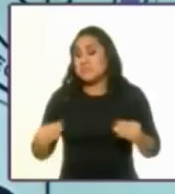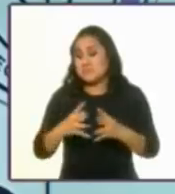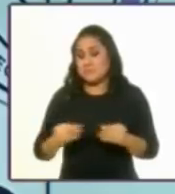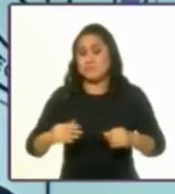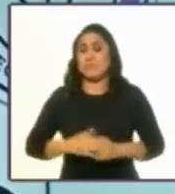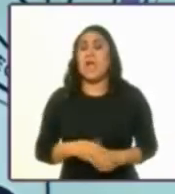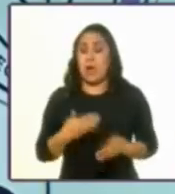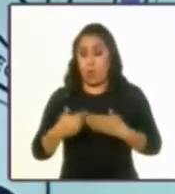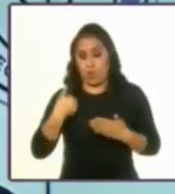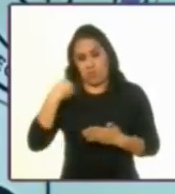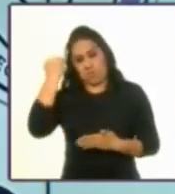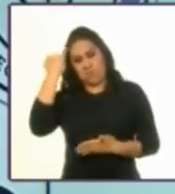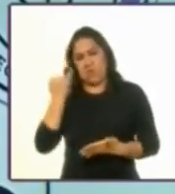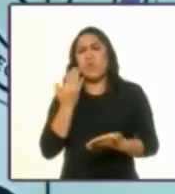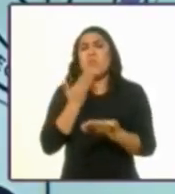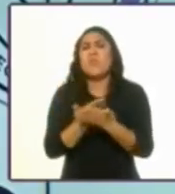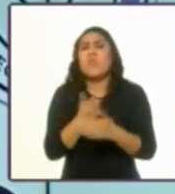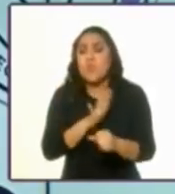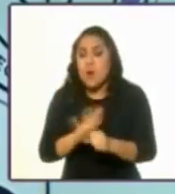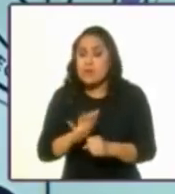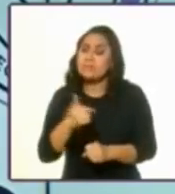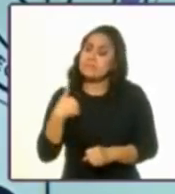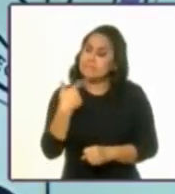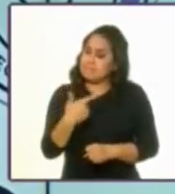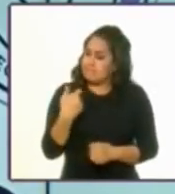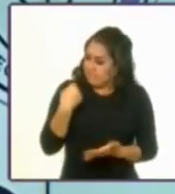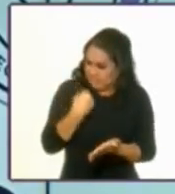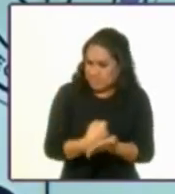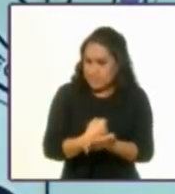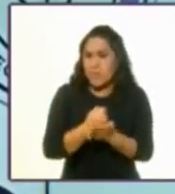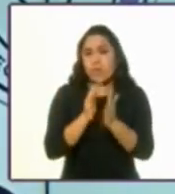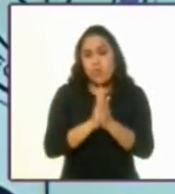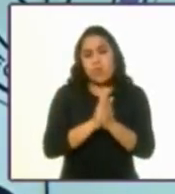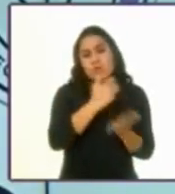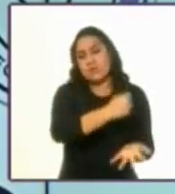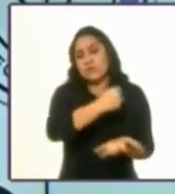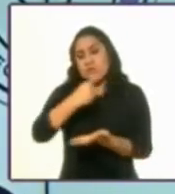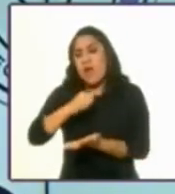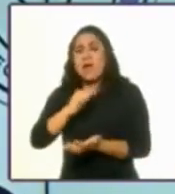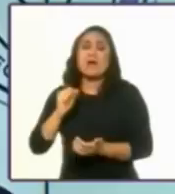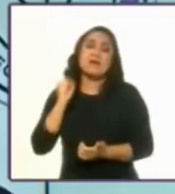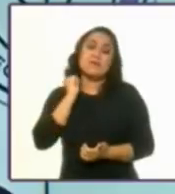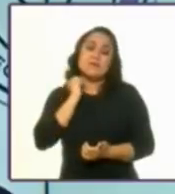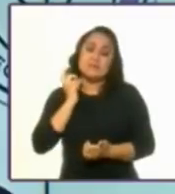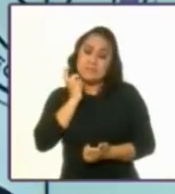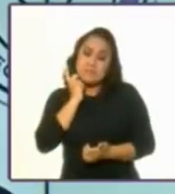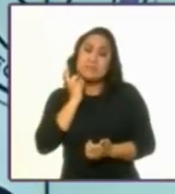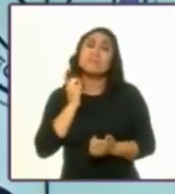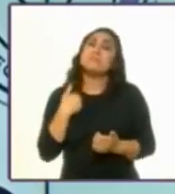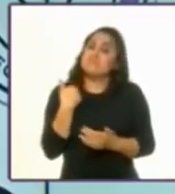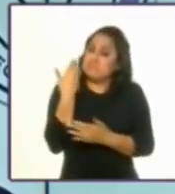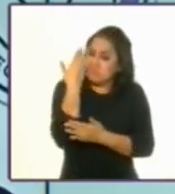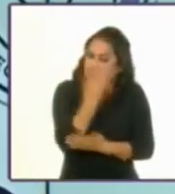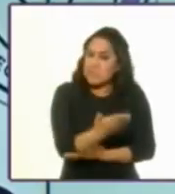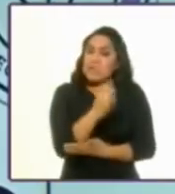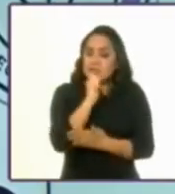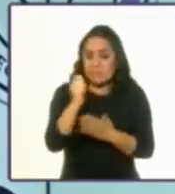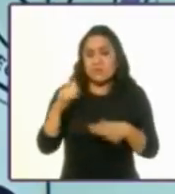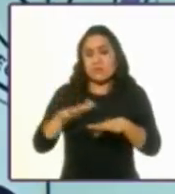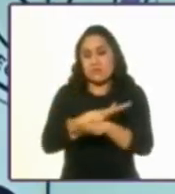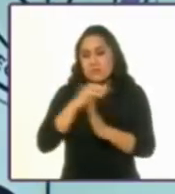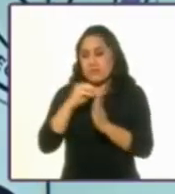mi propuesta son exigir el ingreso al congreso exigir al congreso la modificación del código penal